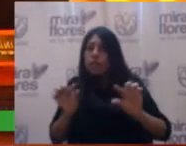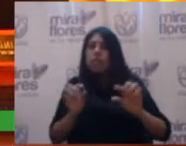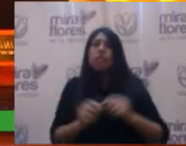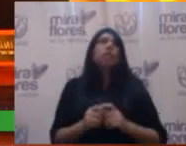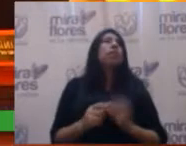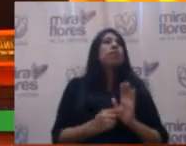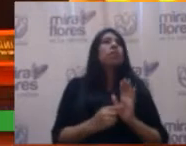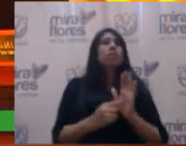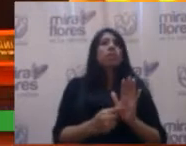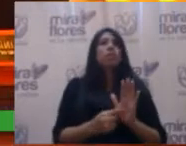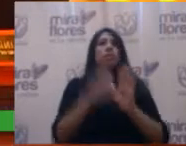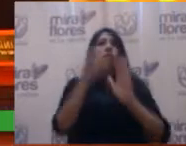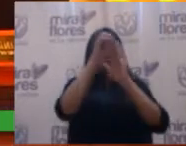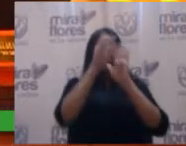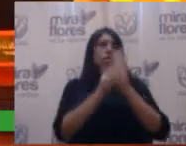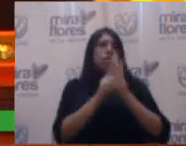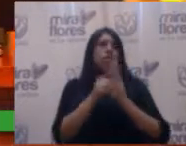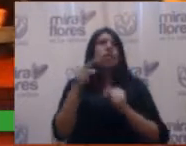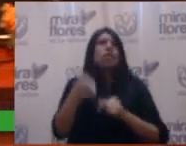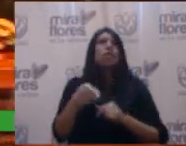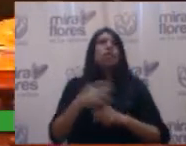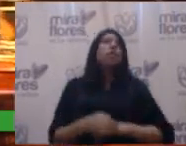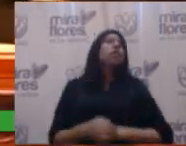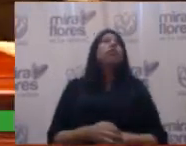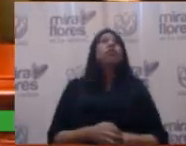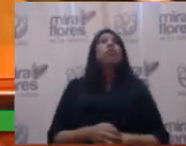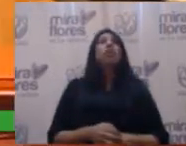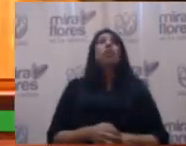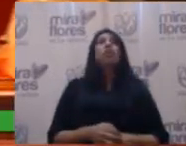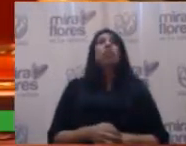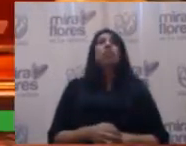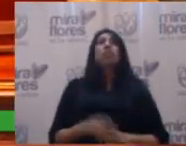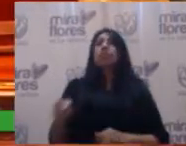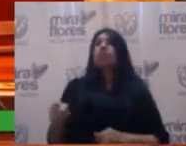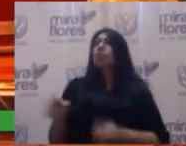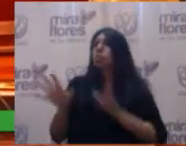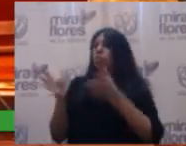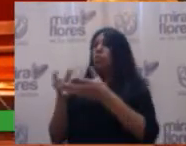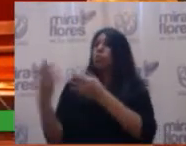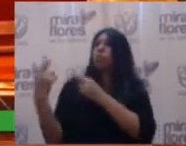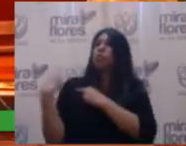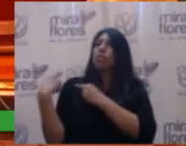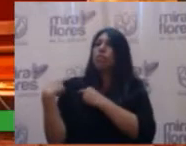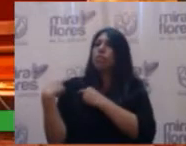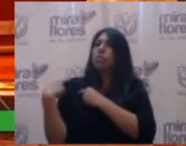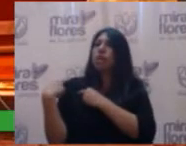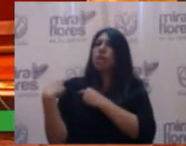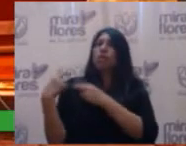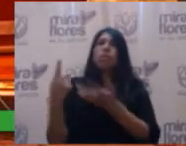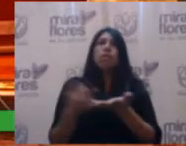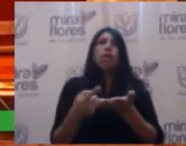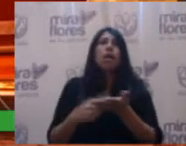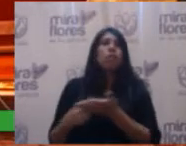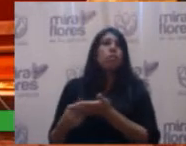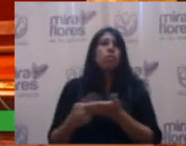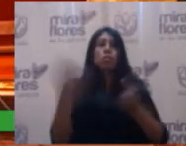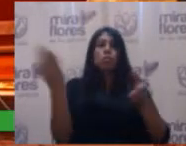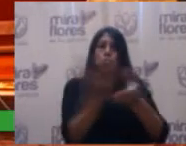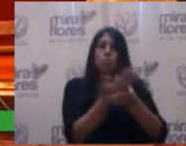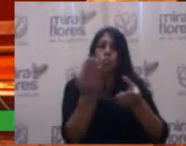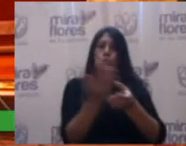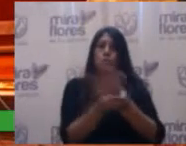ordenanza. Muy bien, esto ha pasado por la respectiva comisión. Tenemos un documento de 64